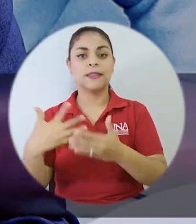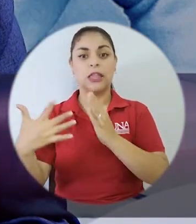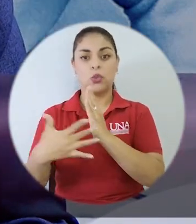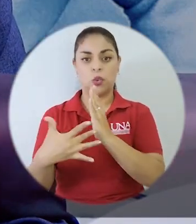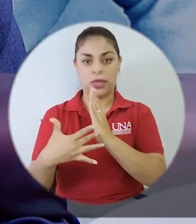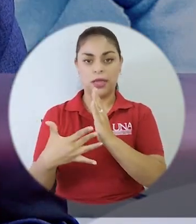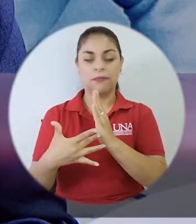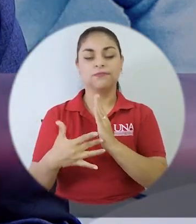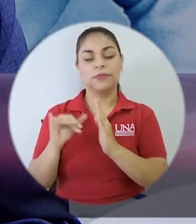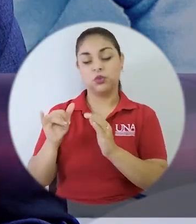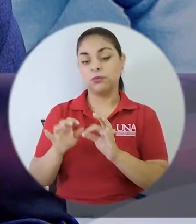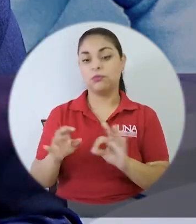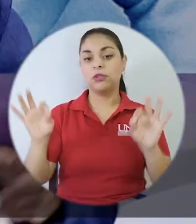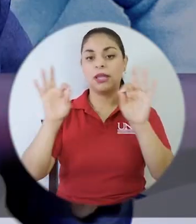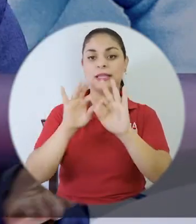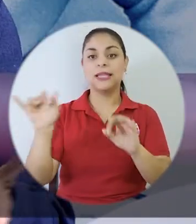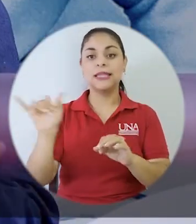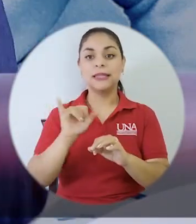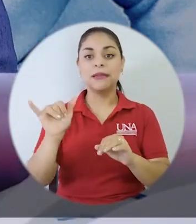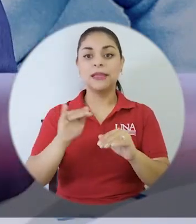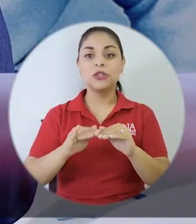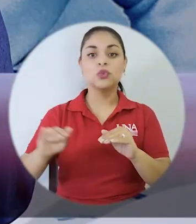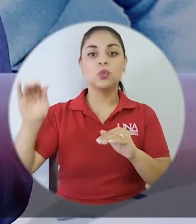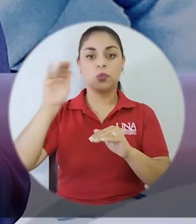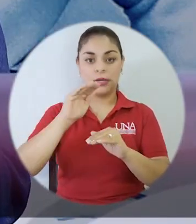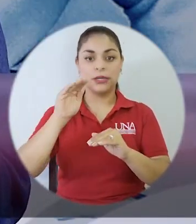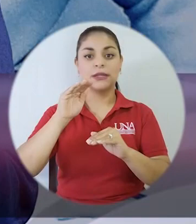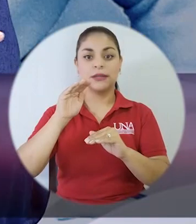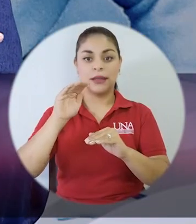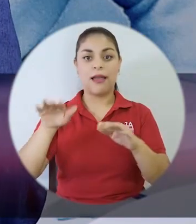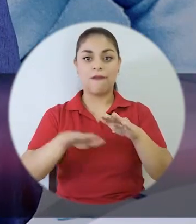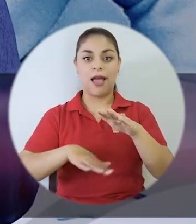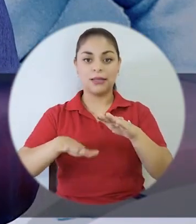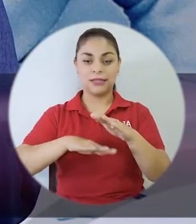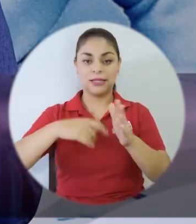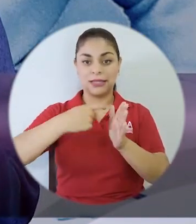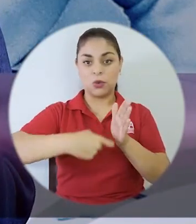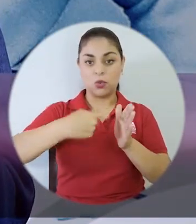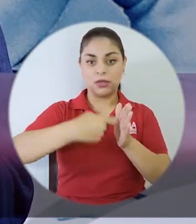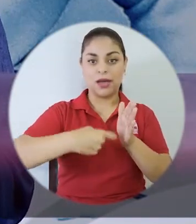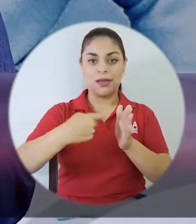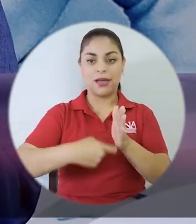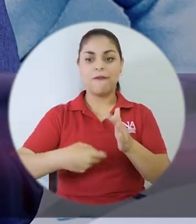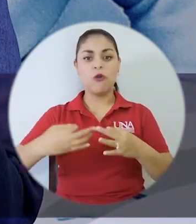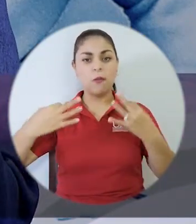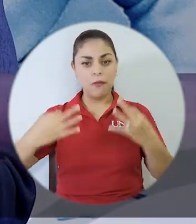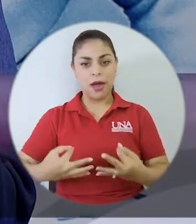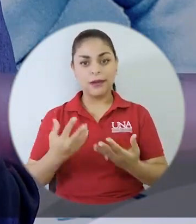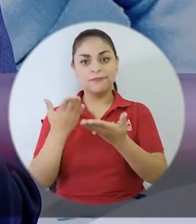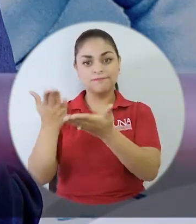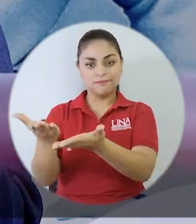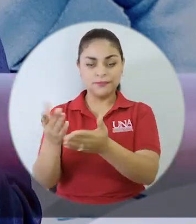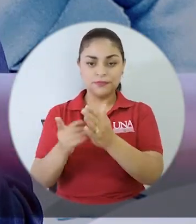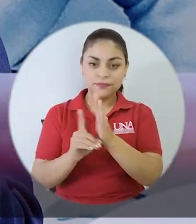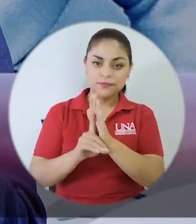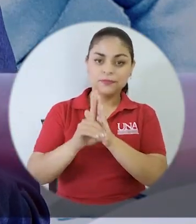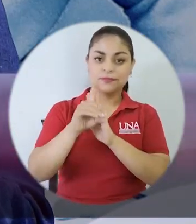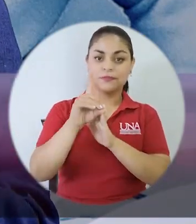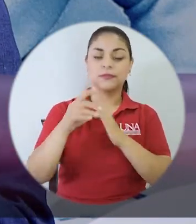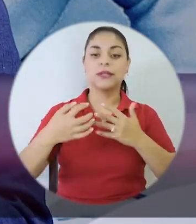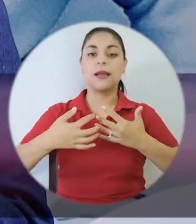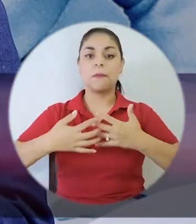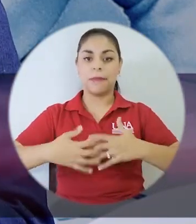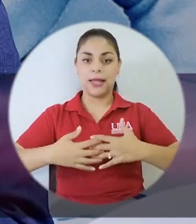ahí, ¿verdad? Ese es otro elemento importante, pero además subir la base tributaria, formalizando, ¿verdad?, y facilitando